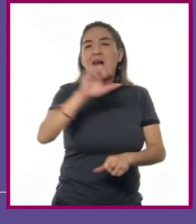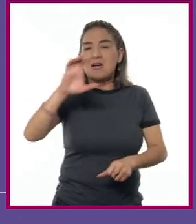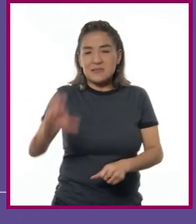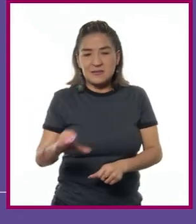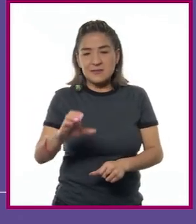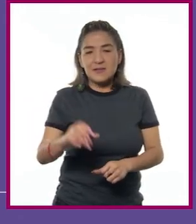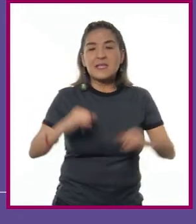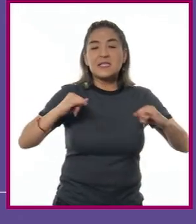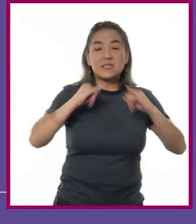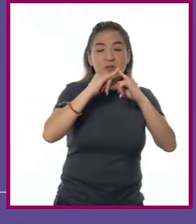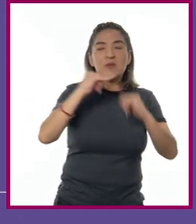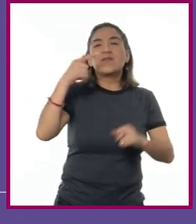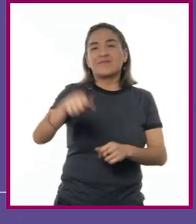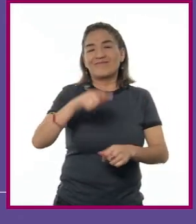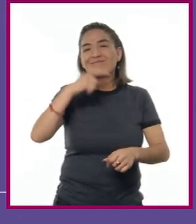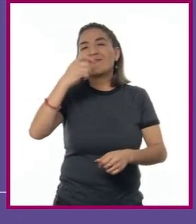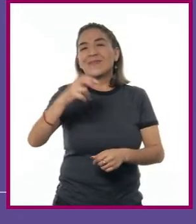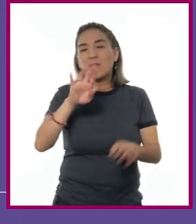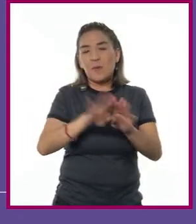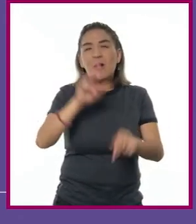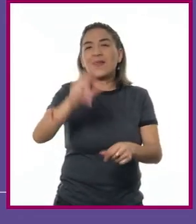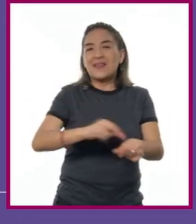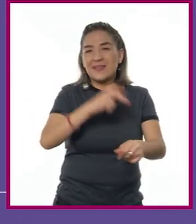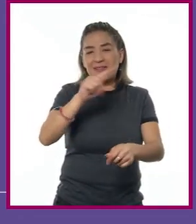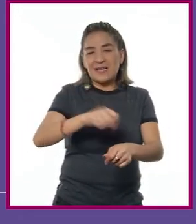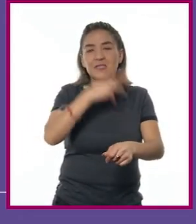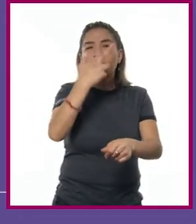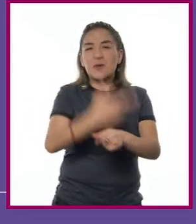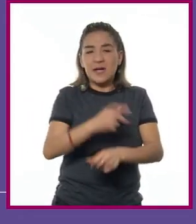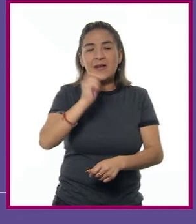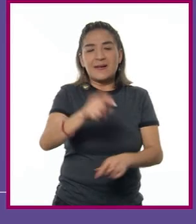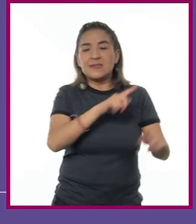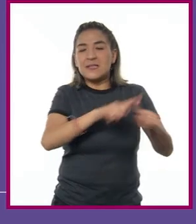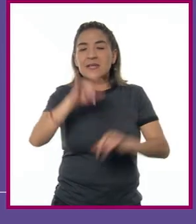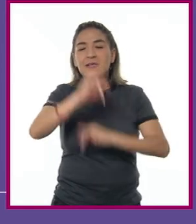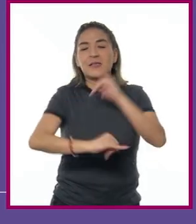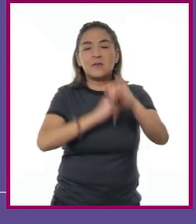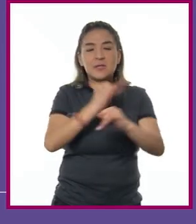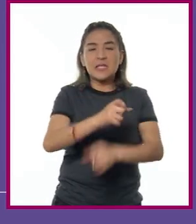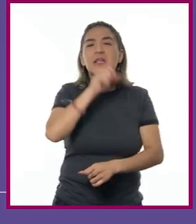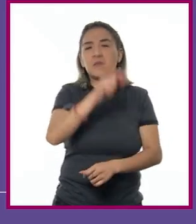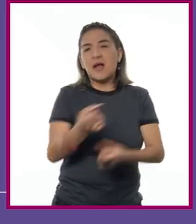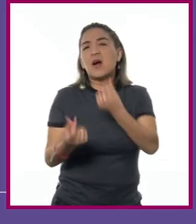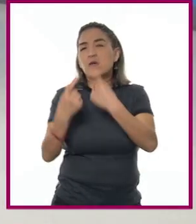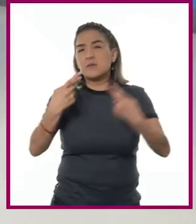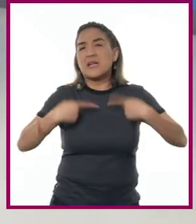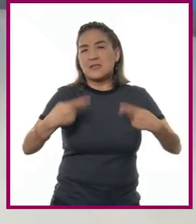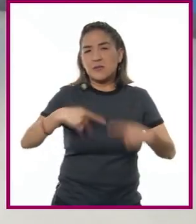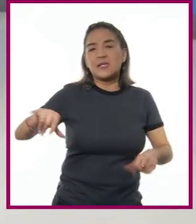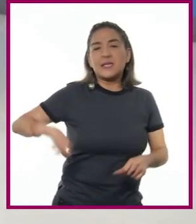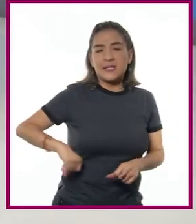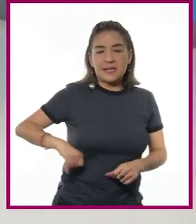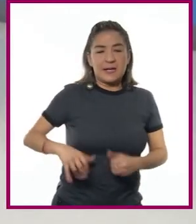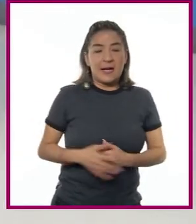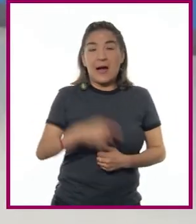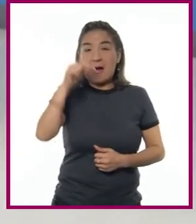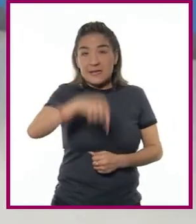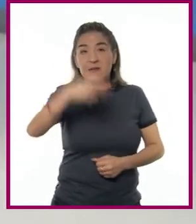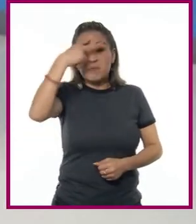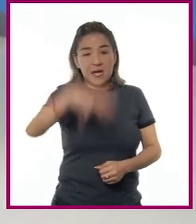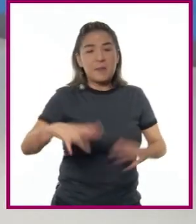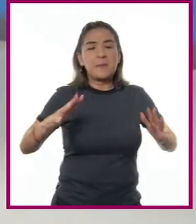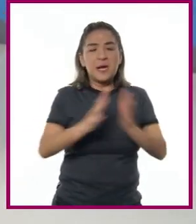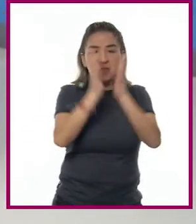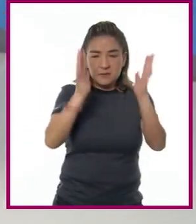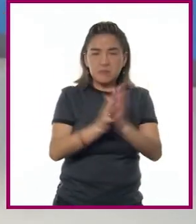civil, instituciones financieras internacionales y otros actores interesados. México forma